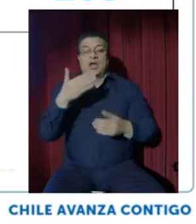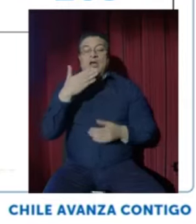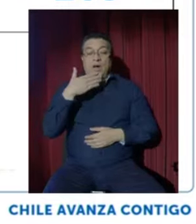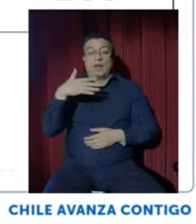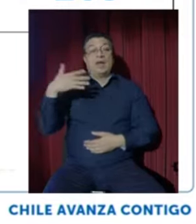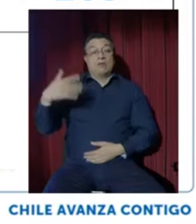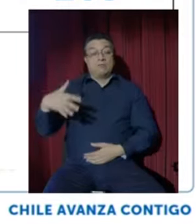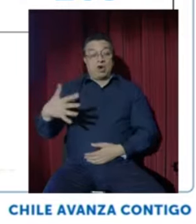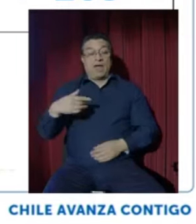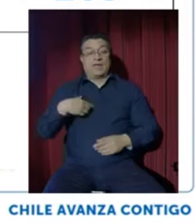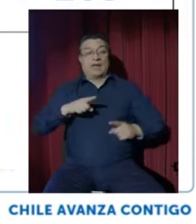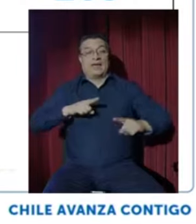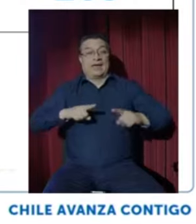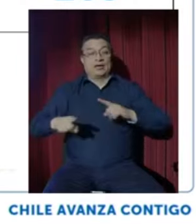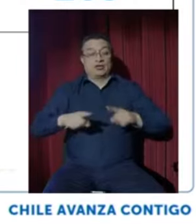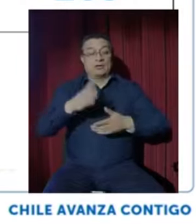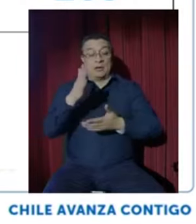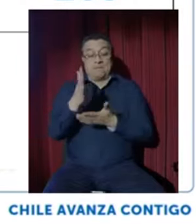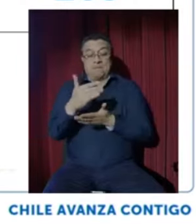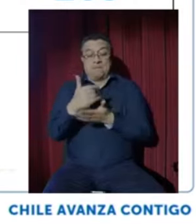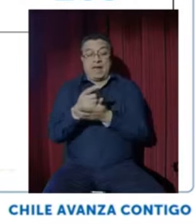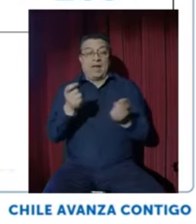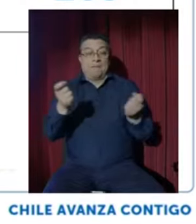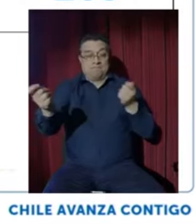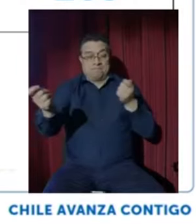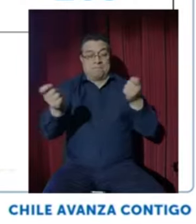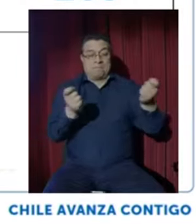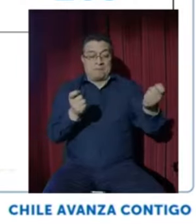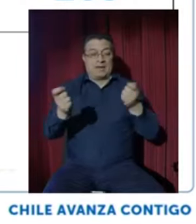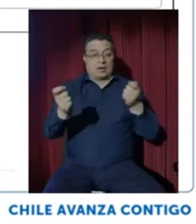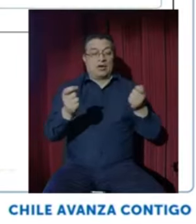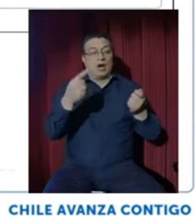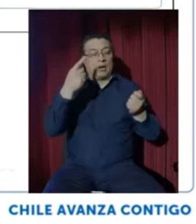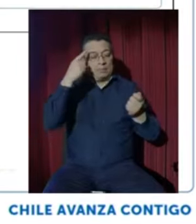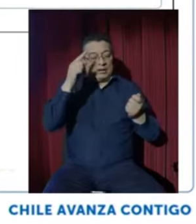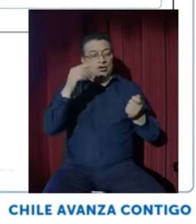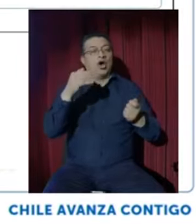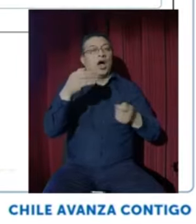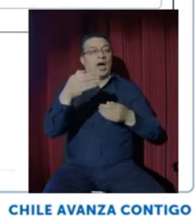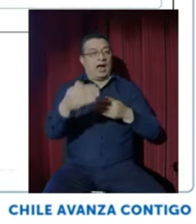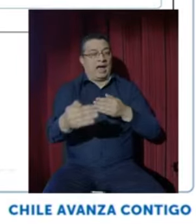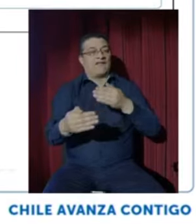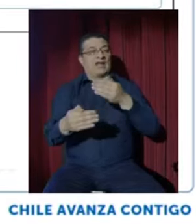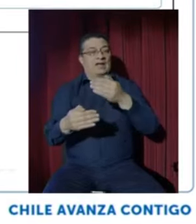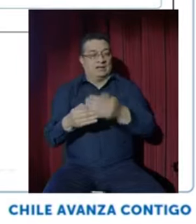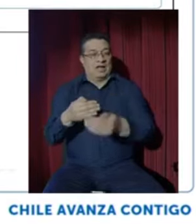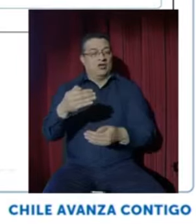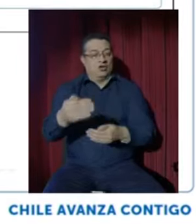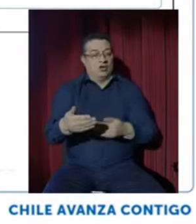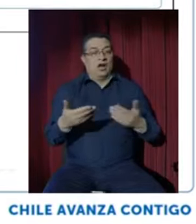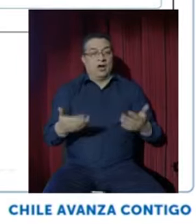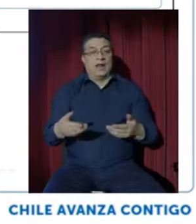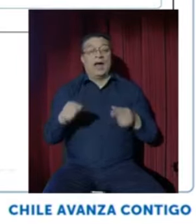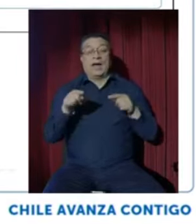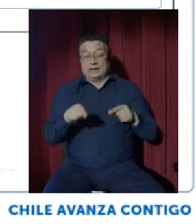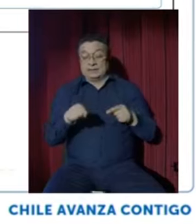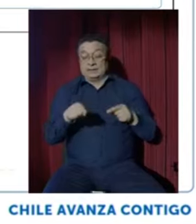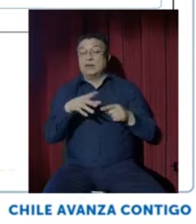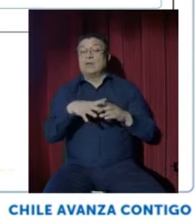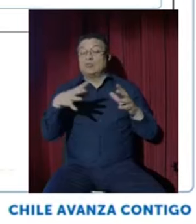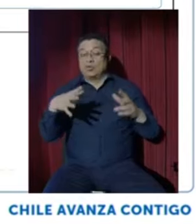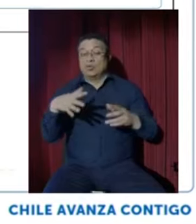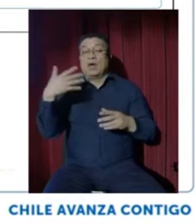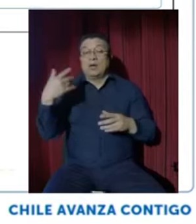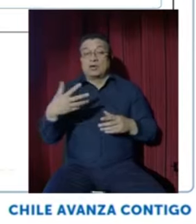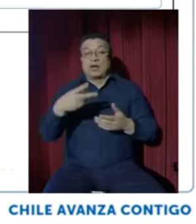en materia de gestión y realización de planes de manejo pero vamos avanzando y aquí eh Me gustaría destacar que